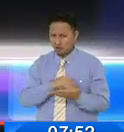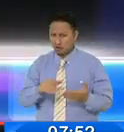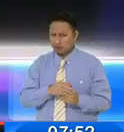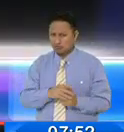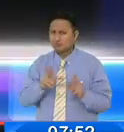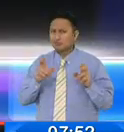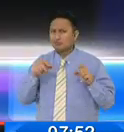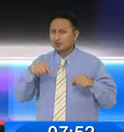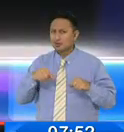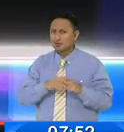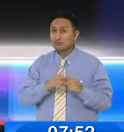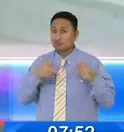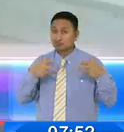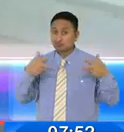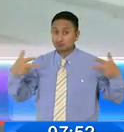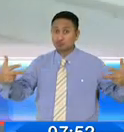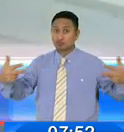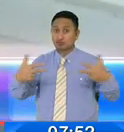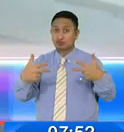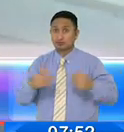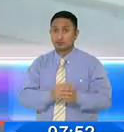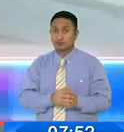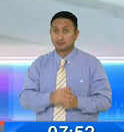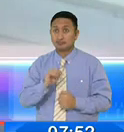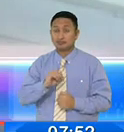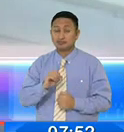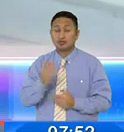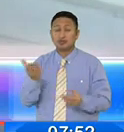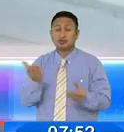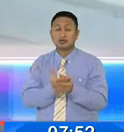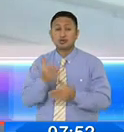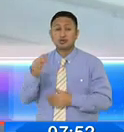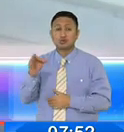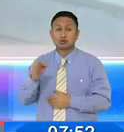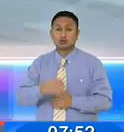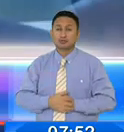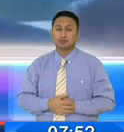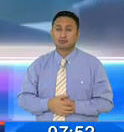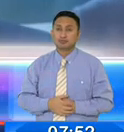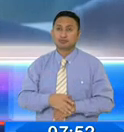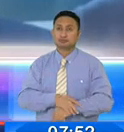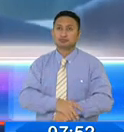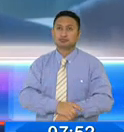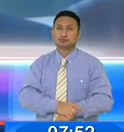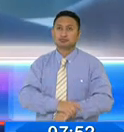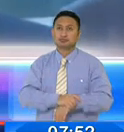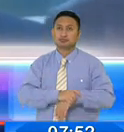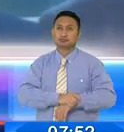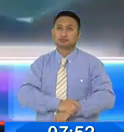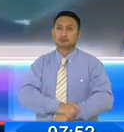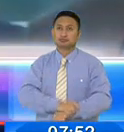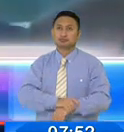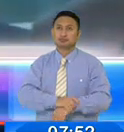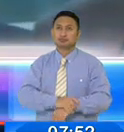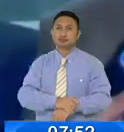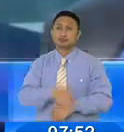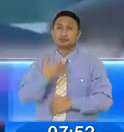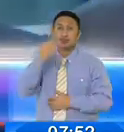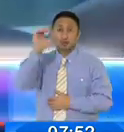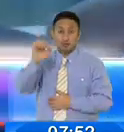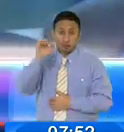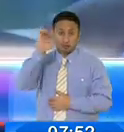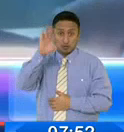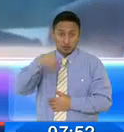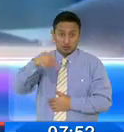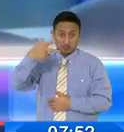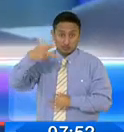las cámaras de seguridad y documentación del establecimiento. Se llevan los videos, dañan las cámaras y entre